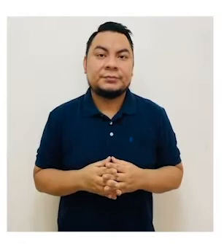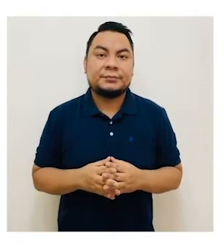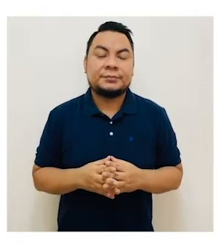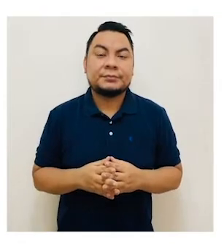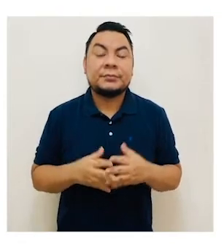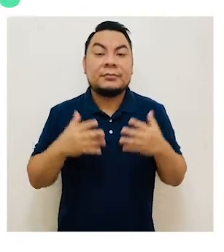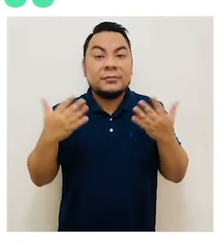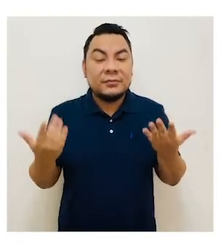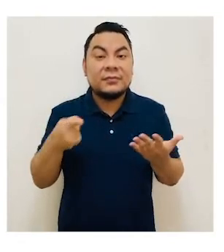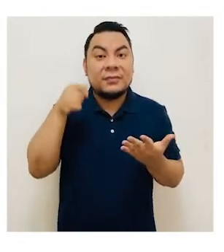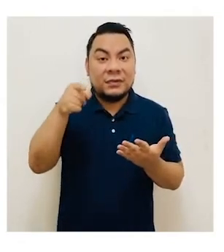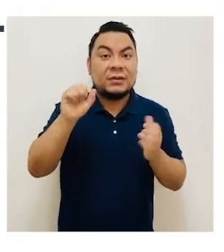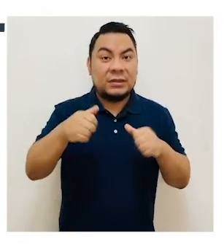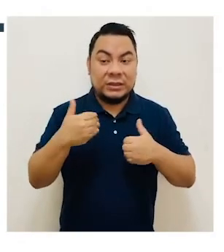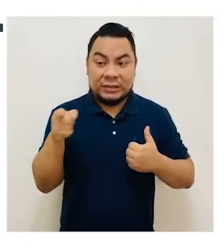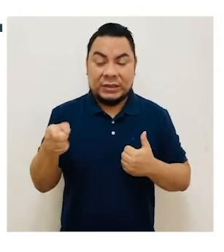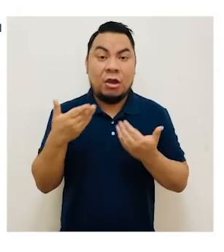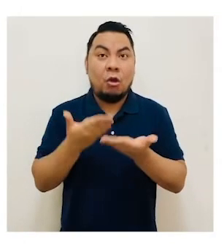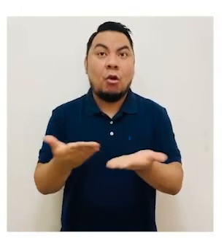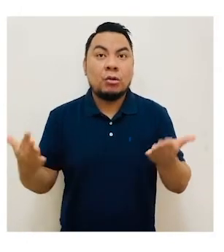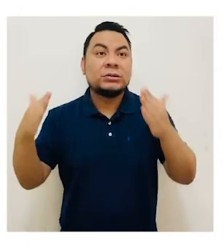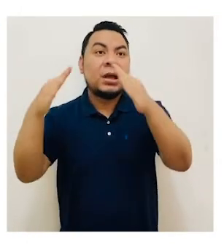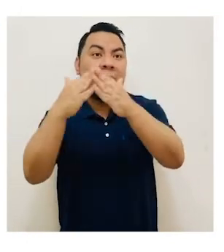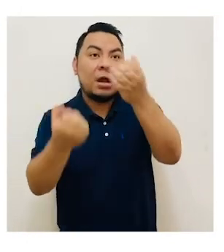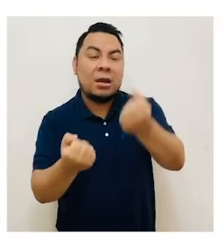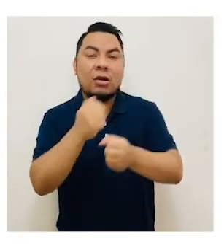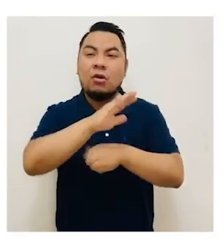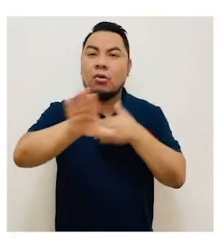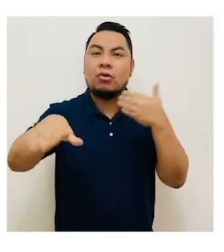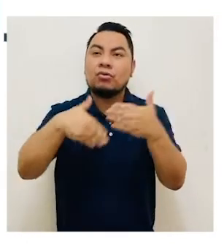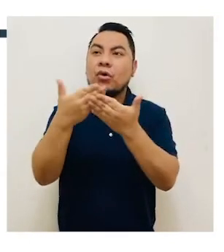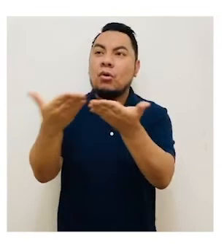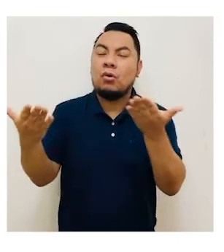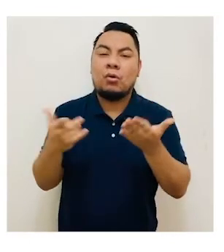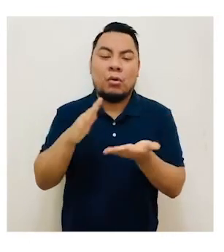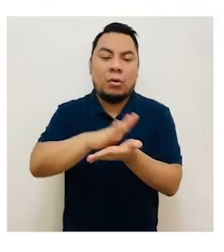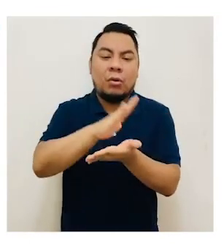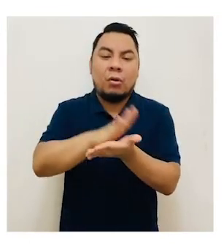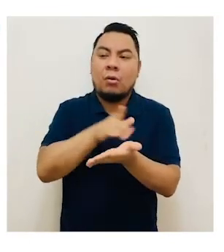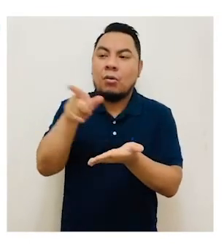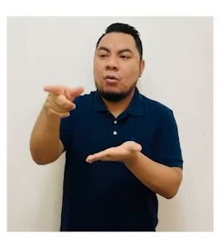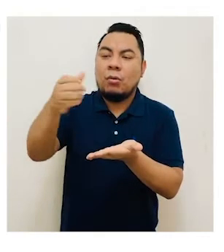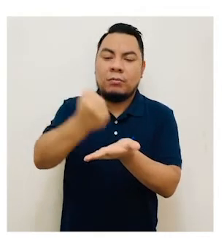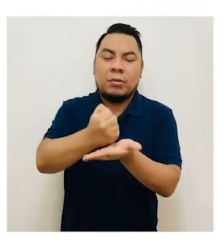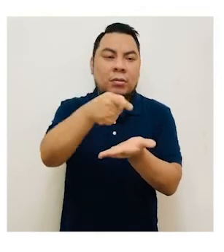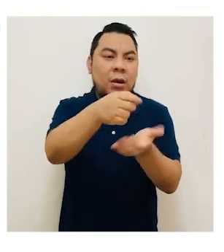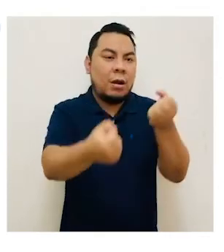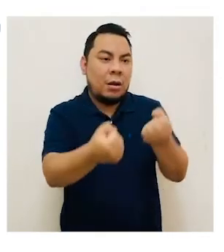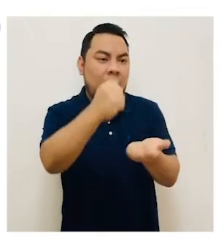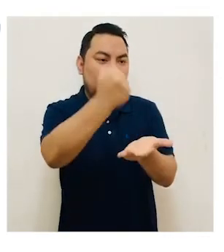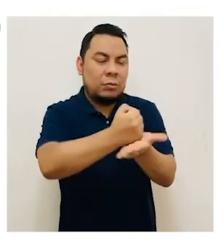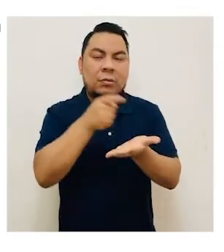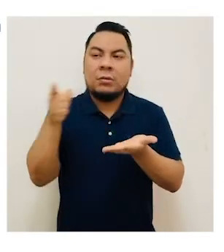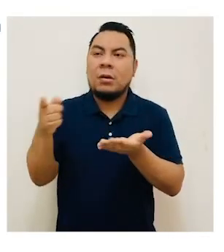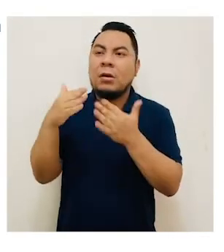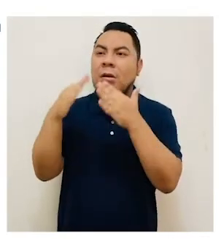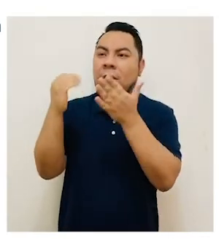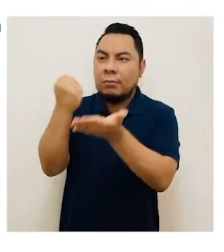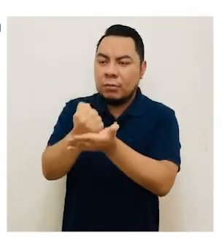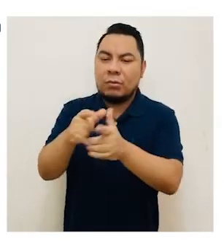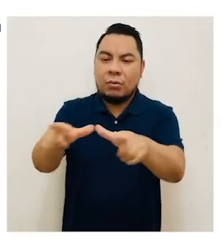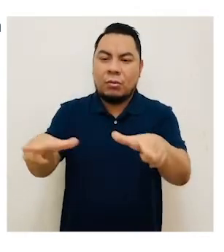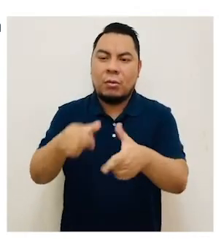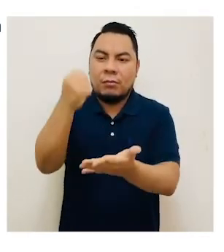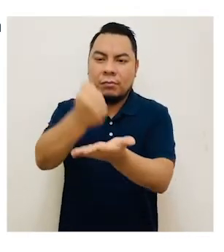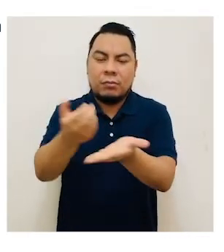antigüedad. En caso el causante tenga bienes, adjuntar la copia literal de la partida registral expedida por los